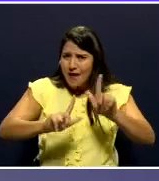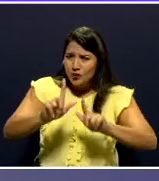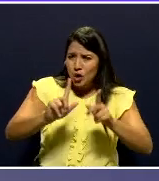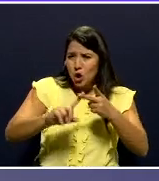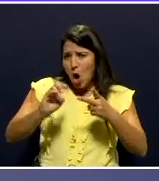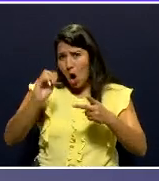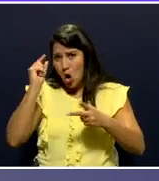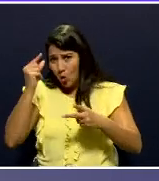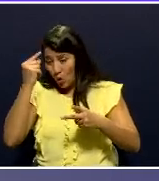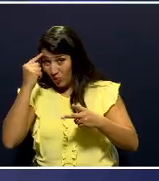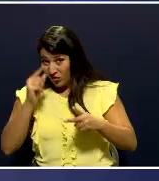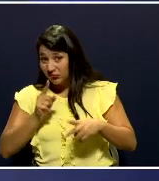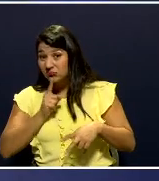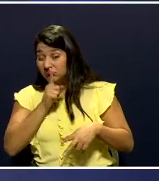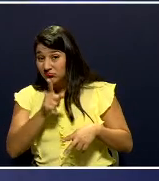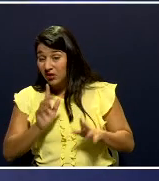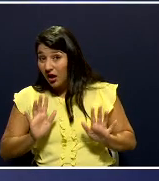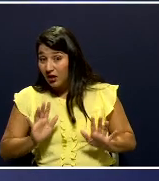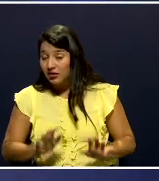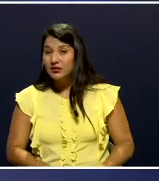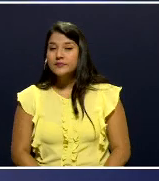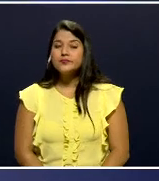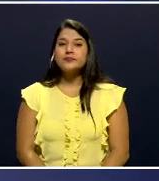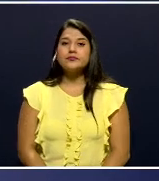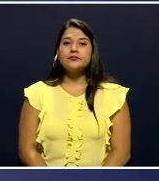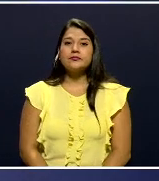creíble es esa teoría de la conspiración?